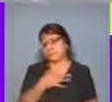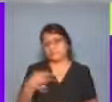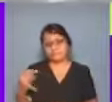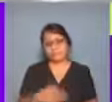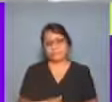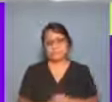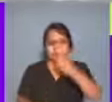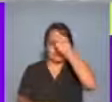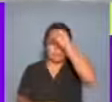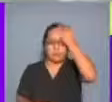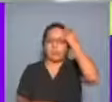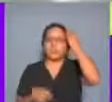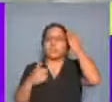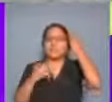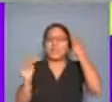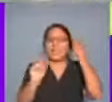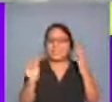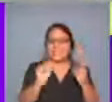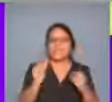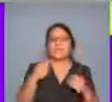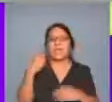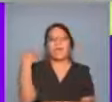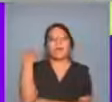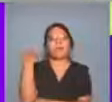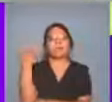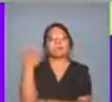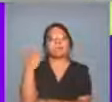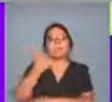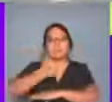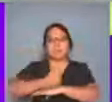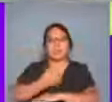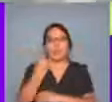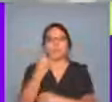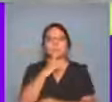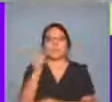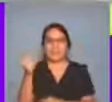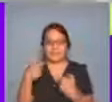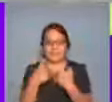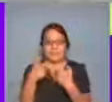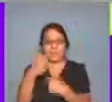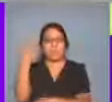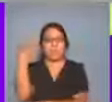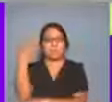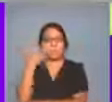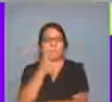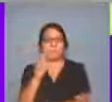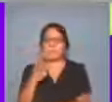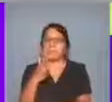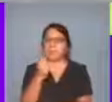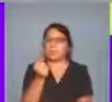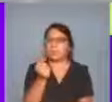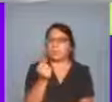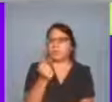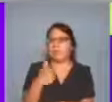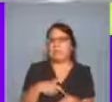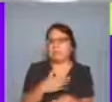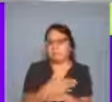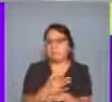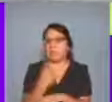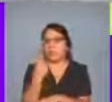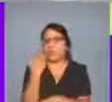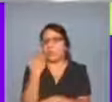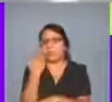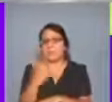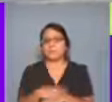hace rato teníamos entendido que había una conferencia de prensa en la Uta cerca ya tocando Las 13 horas nos acercamos